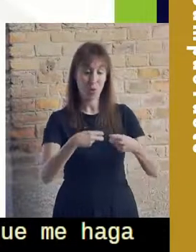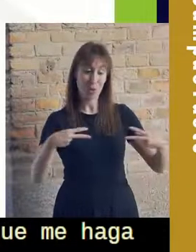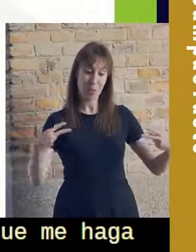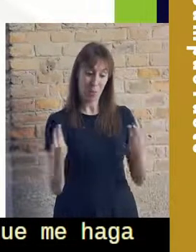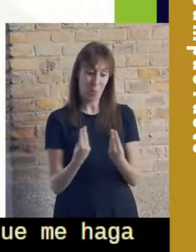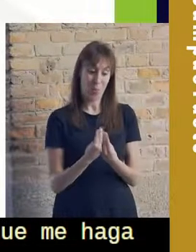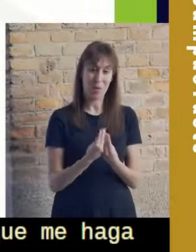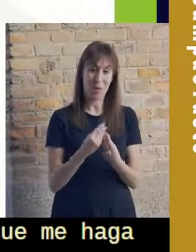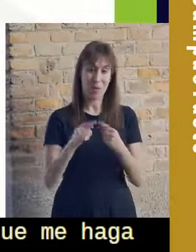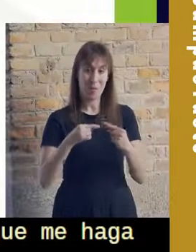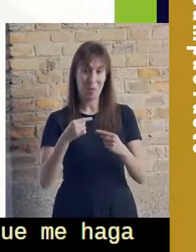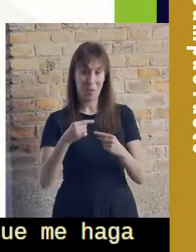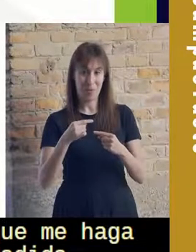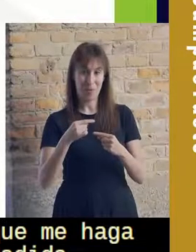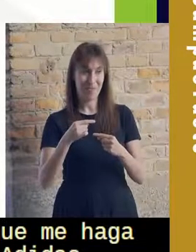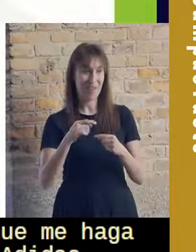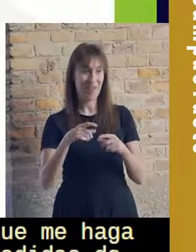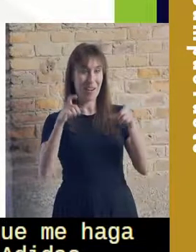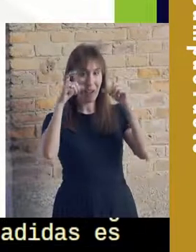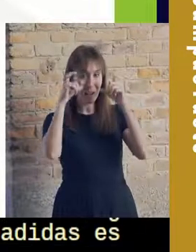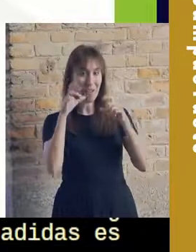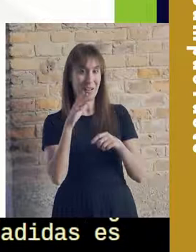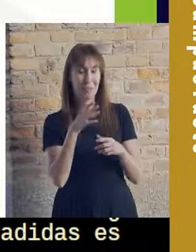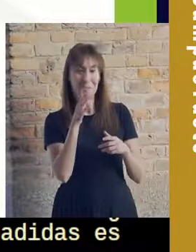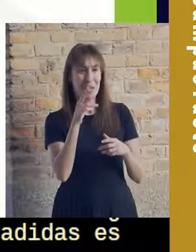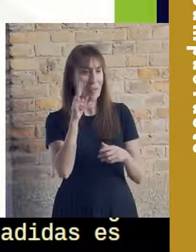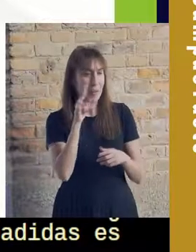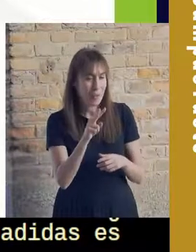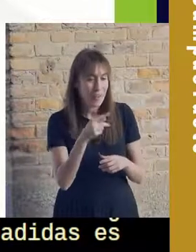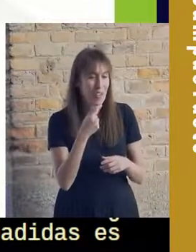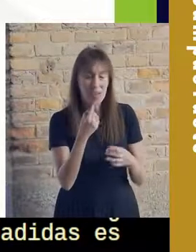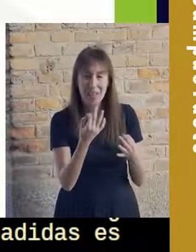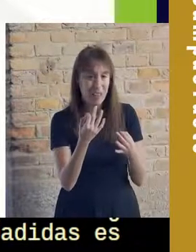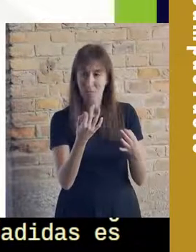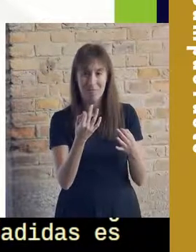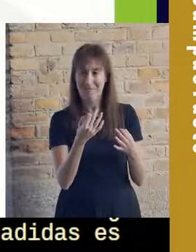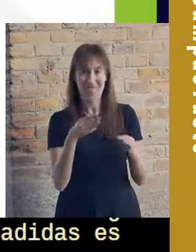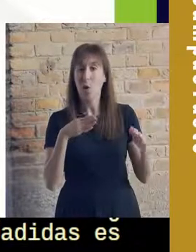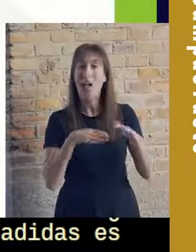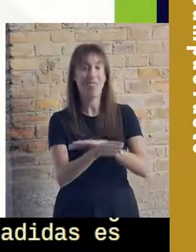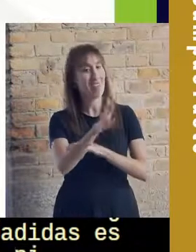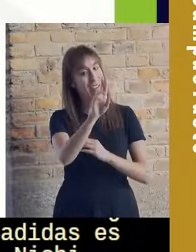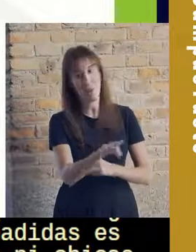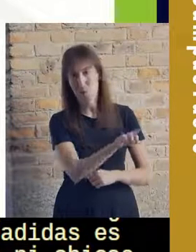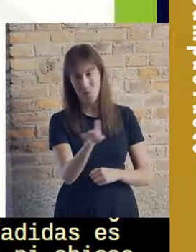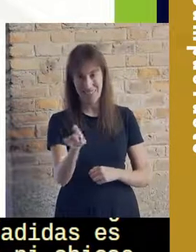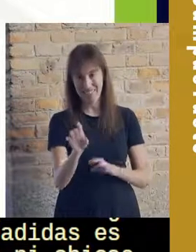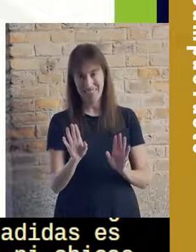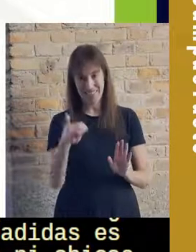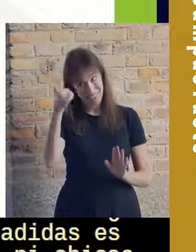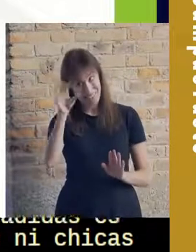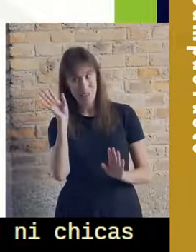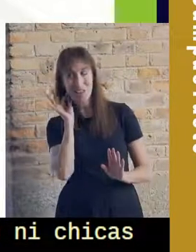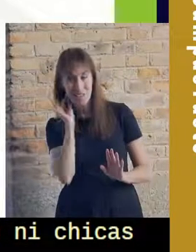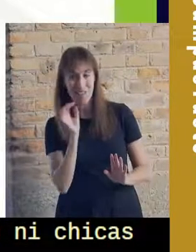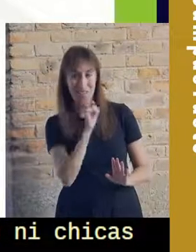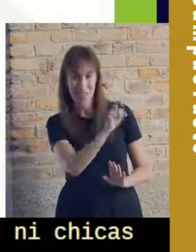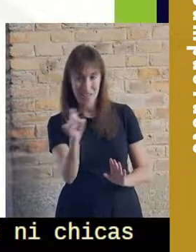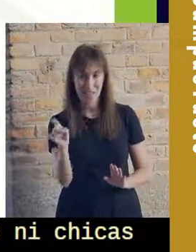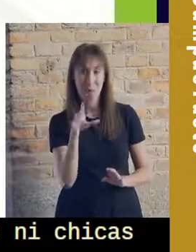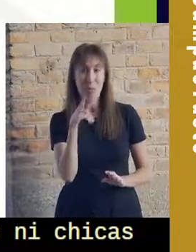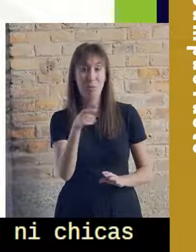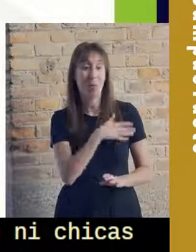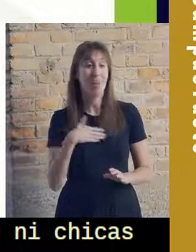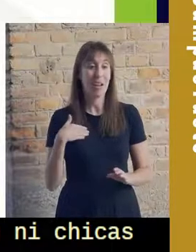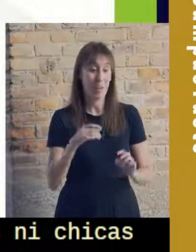luego te tienes que poner una gafa añadida de es que no sé que pone aquí eso no es accesible ni chicas vale eso es que tú has querido